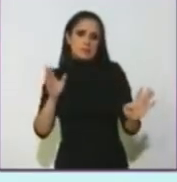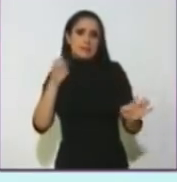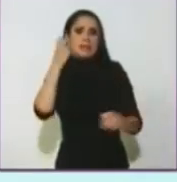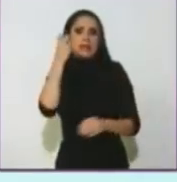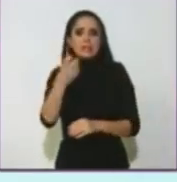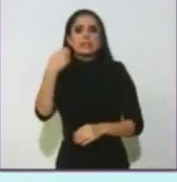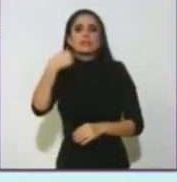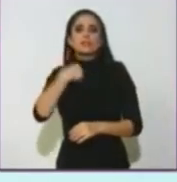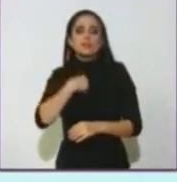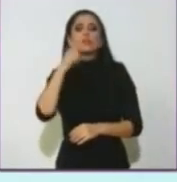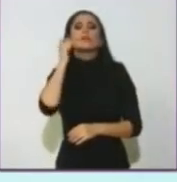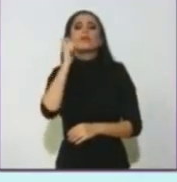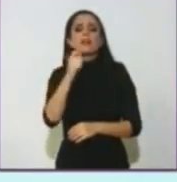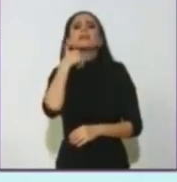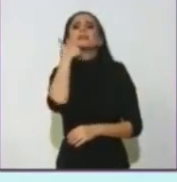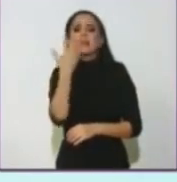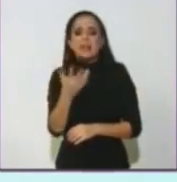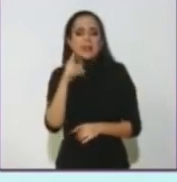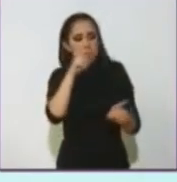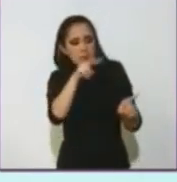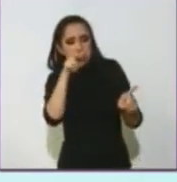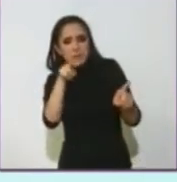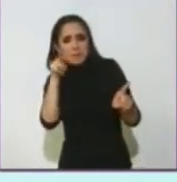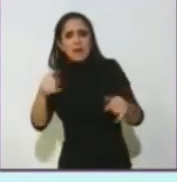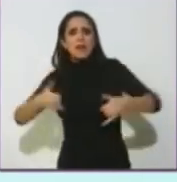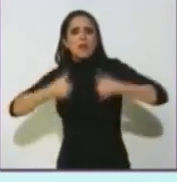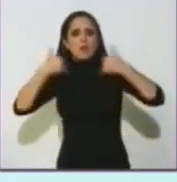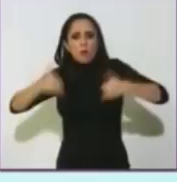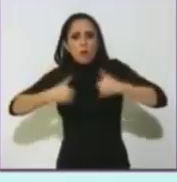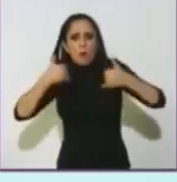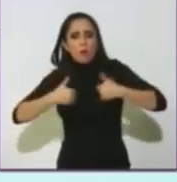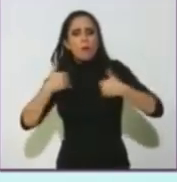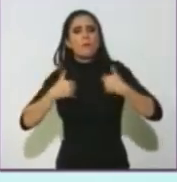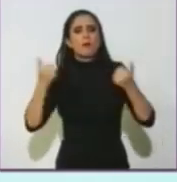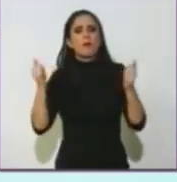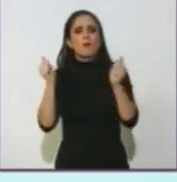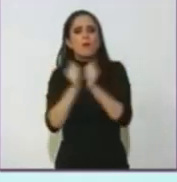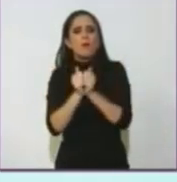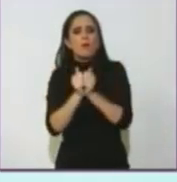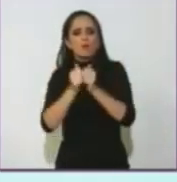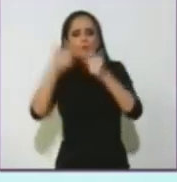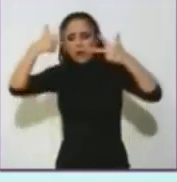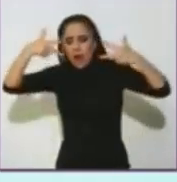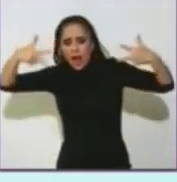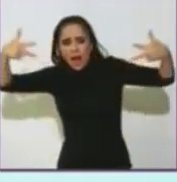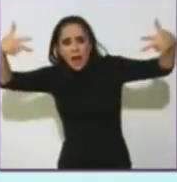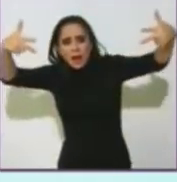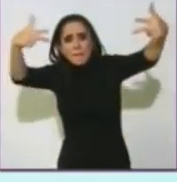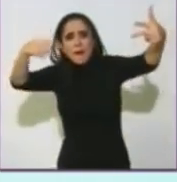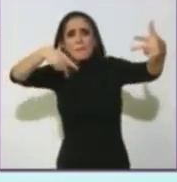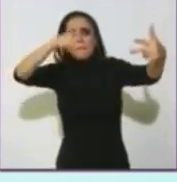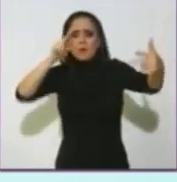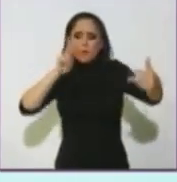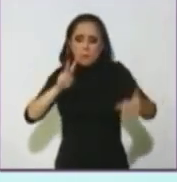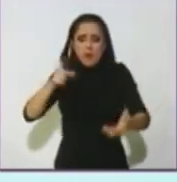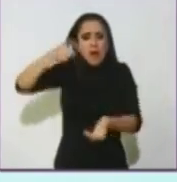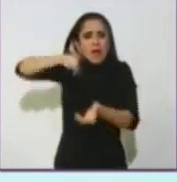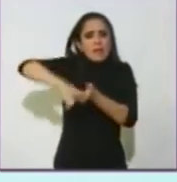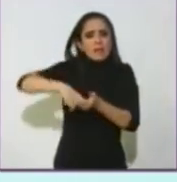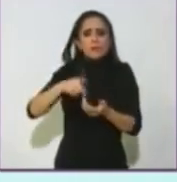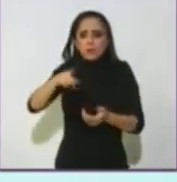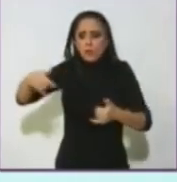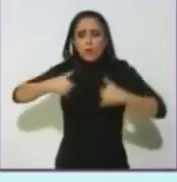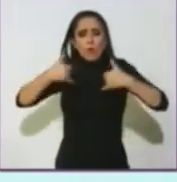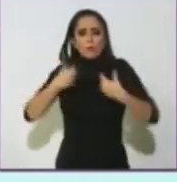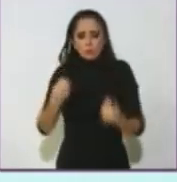de perseguir y ver jóvenes con las cámaras y ver el perno se ven las motivaciones y las causas